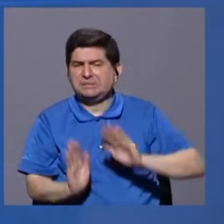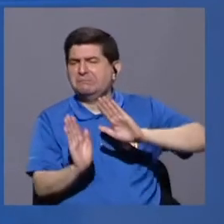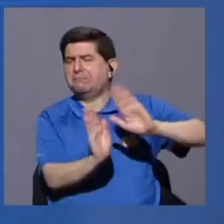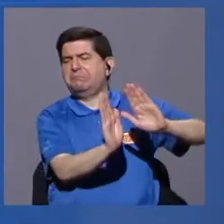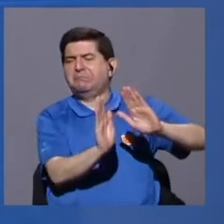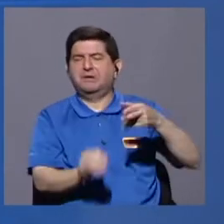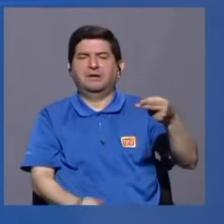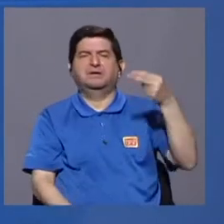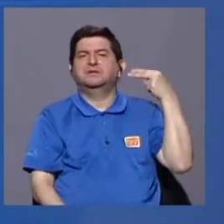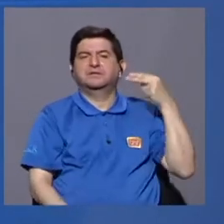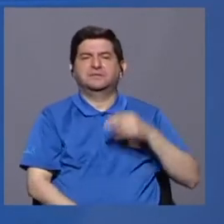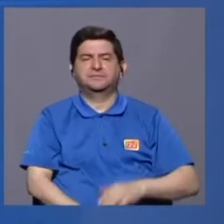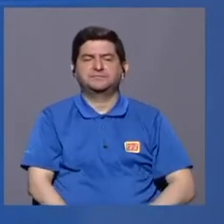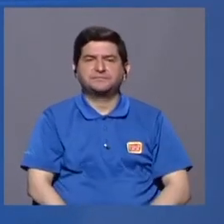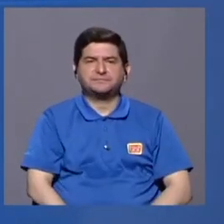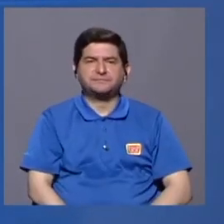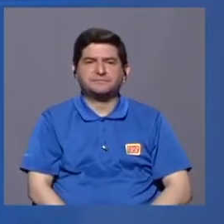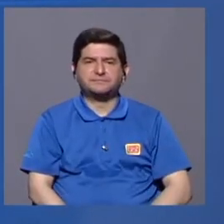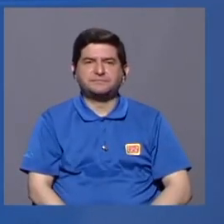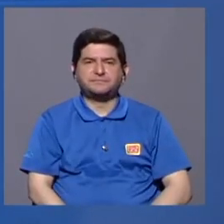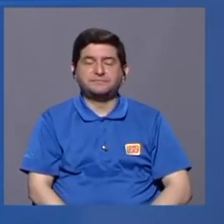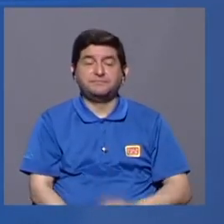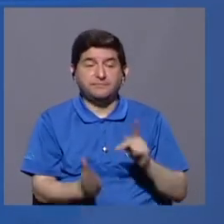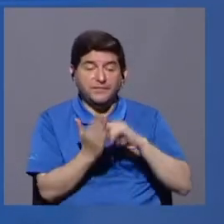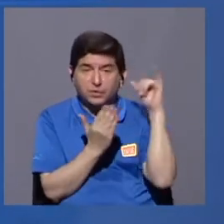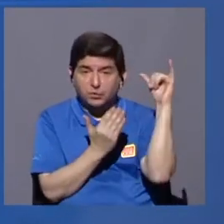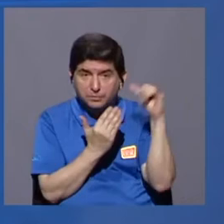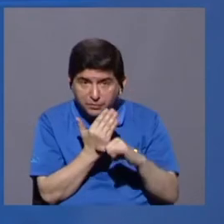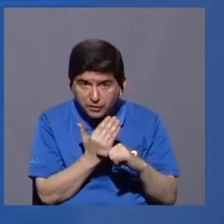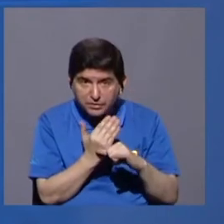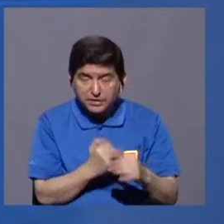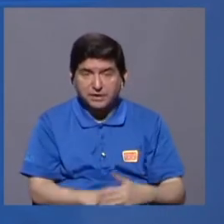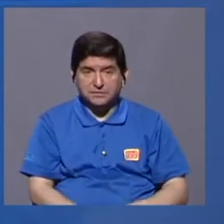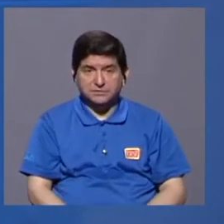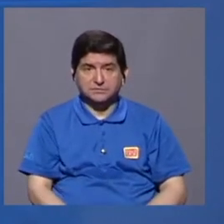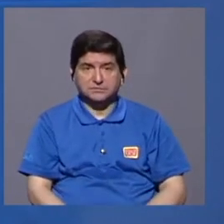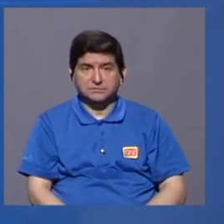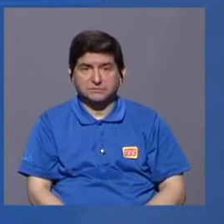históricamente. Y es un proyecto que busca